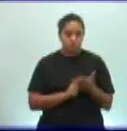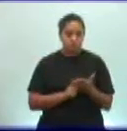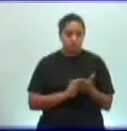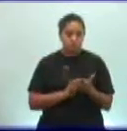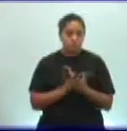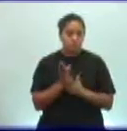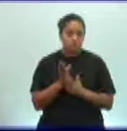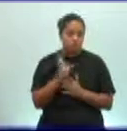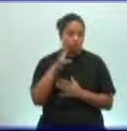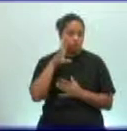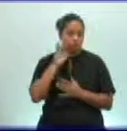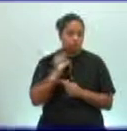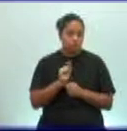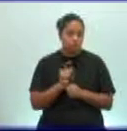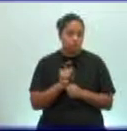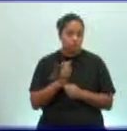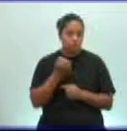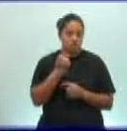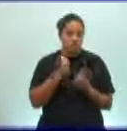las conjunciones.